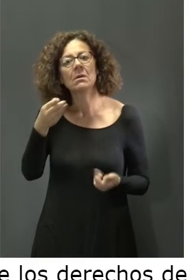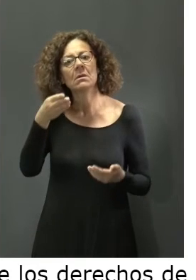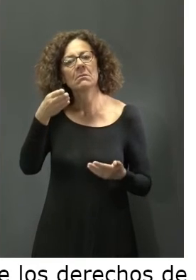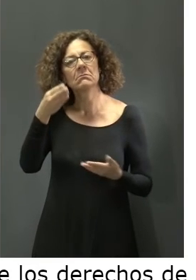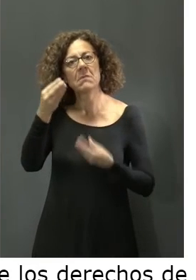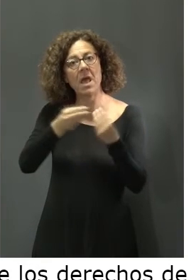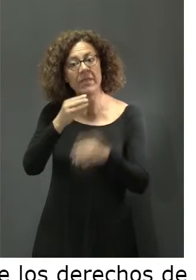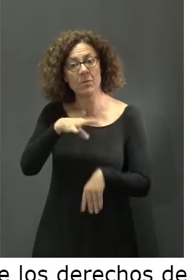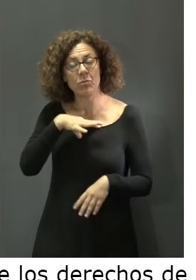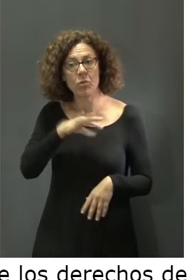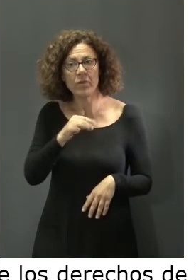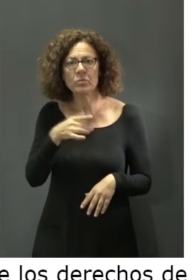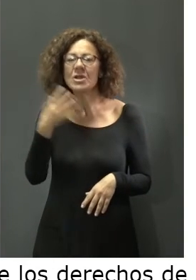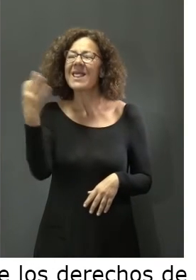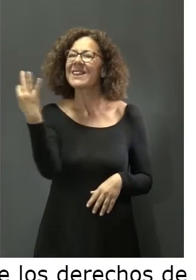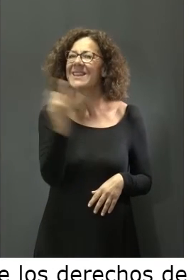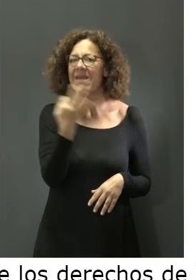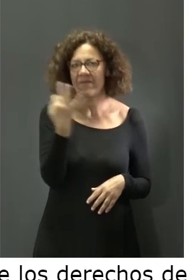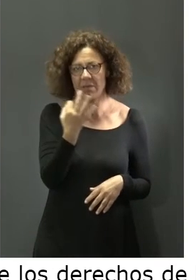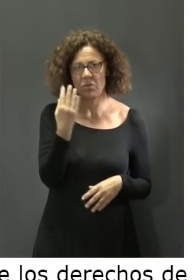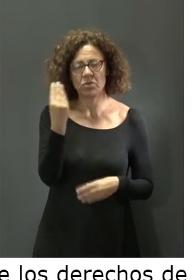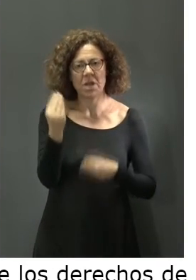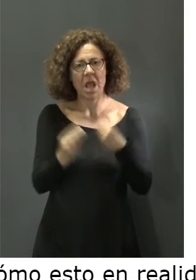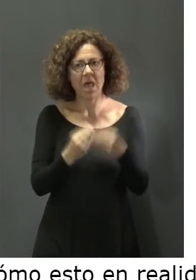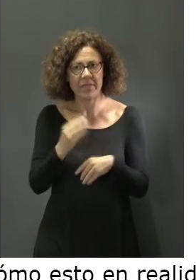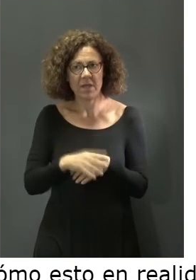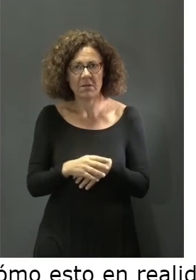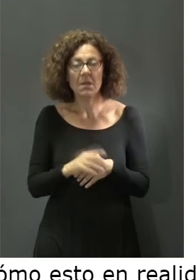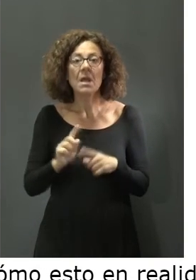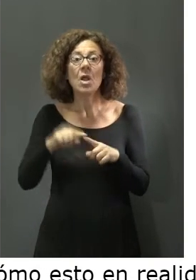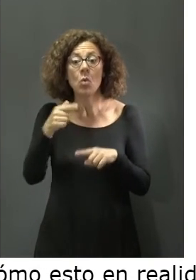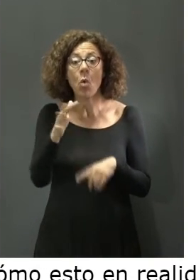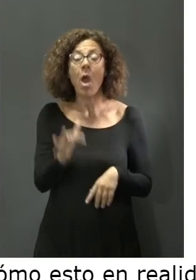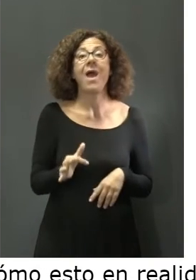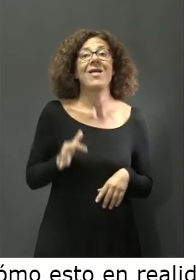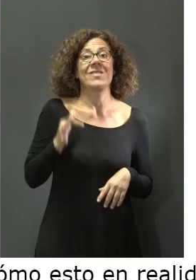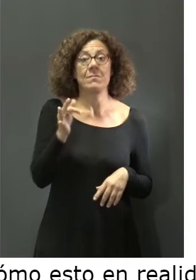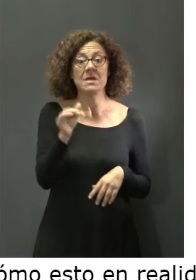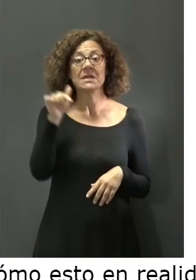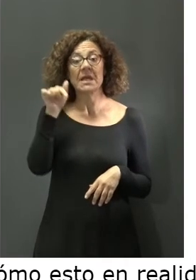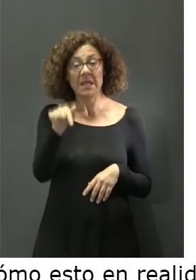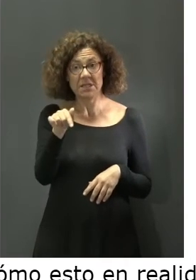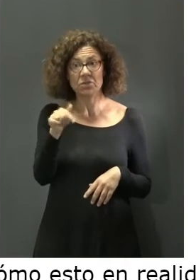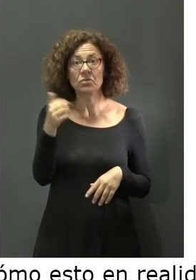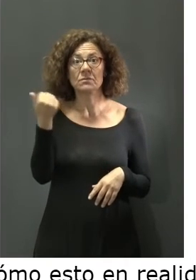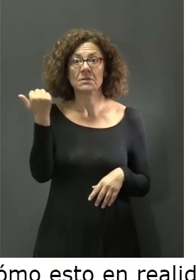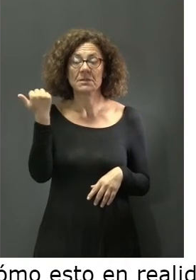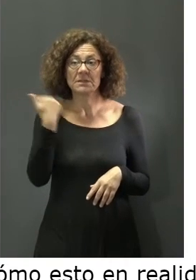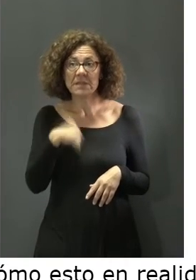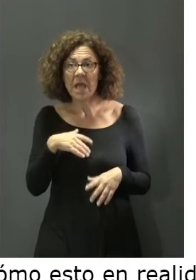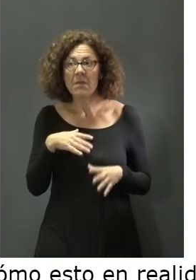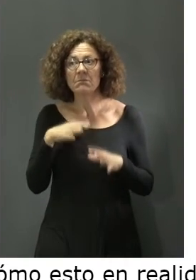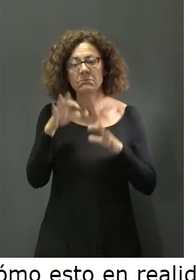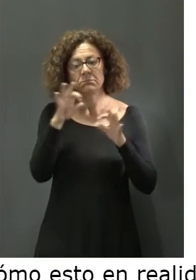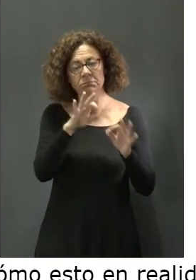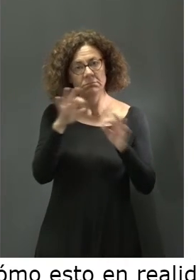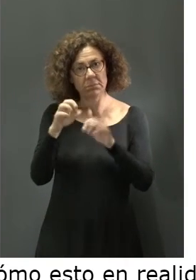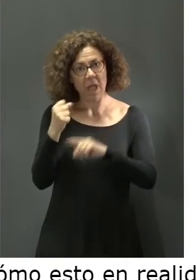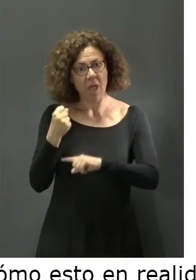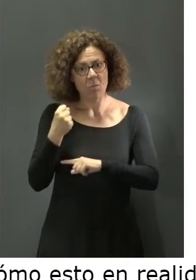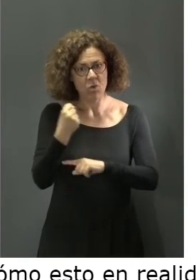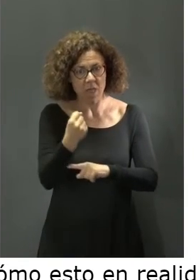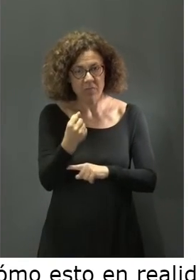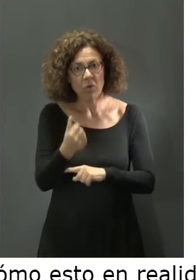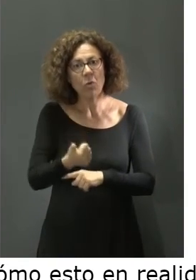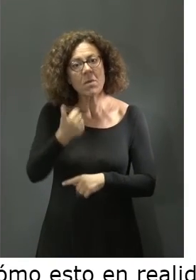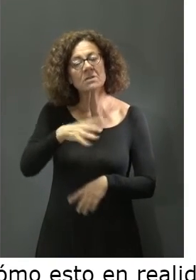hacer, debemos hacer. Y luego, si además esto está cobijado con